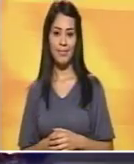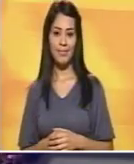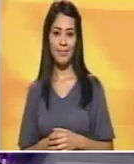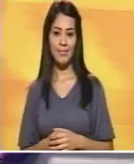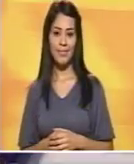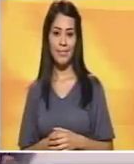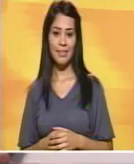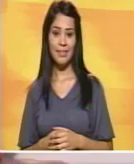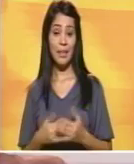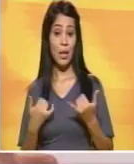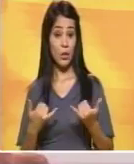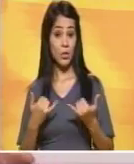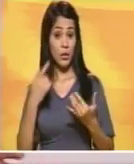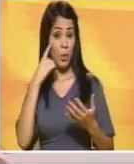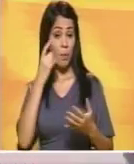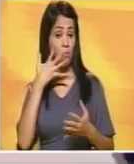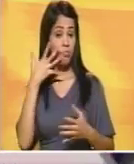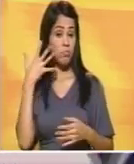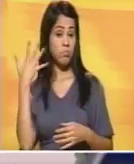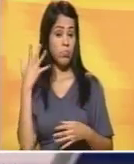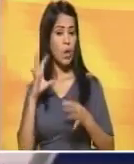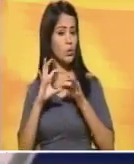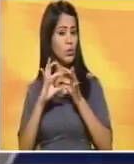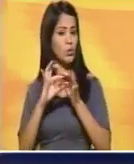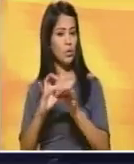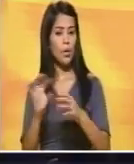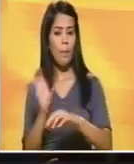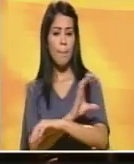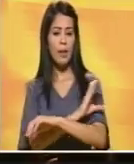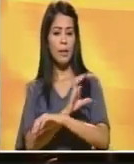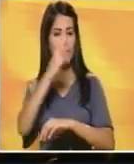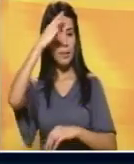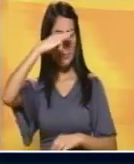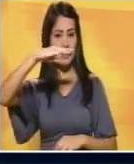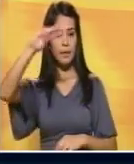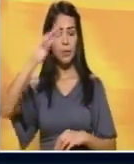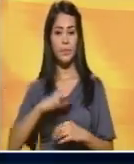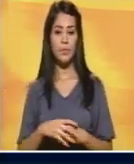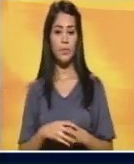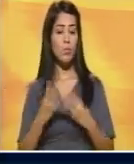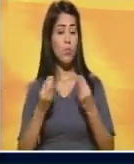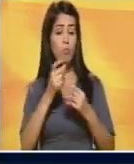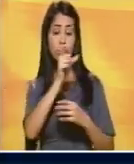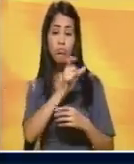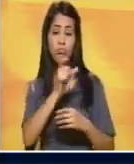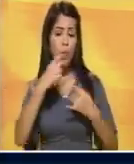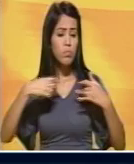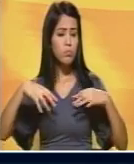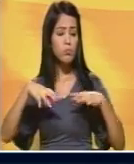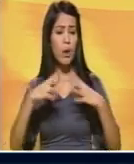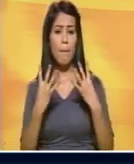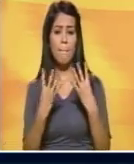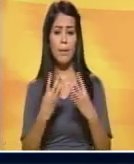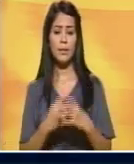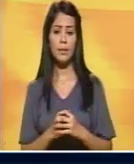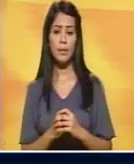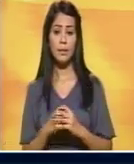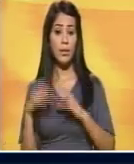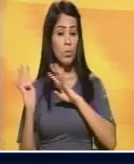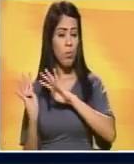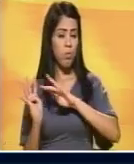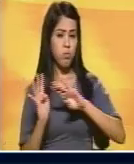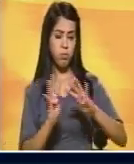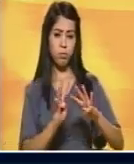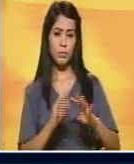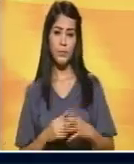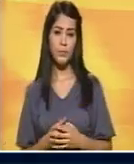Ahora veamos cómo artistas de todo el mundo se unieron para cantarle a México. Miles de personas se reunieron en el Zócalo de la Ciudad de México para rendir tributo